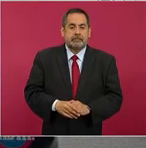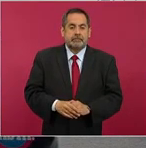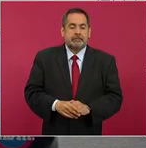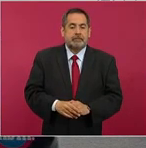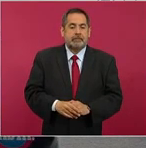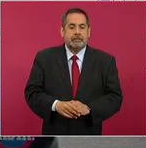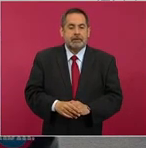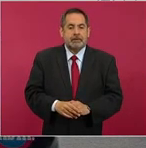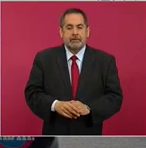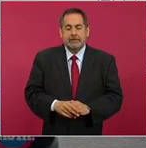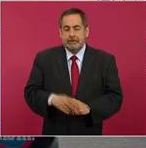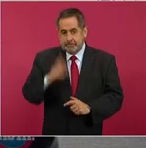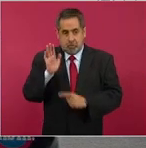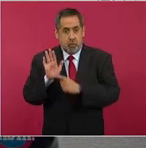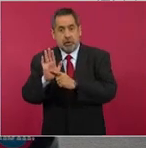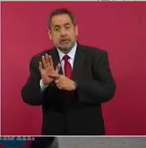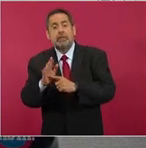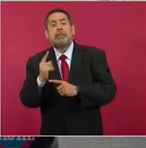se enojen los